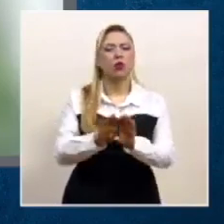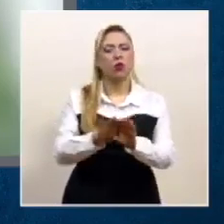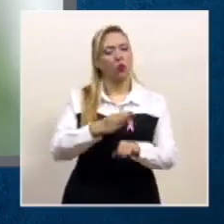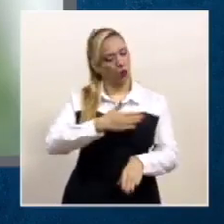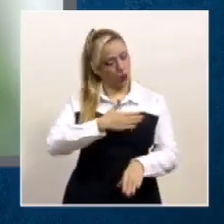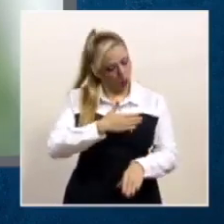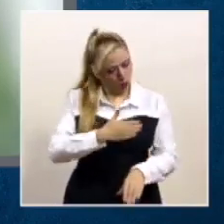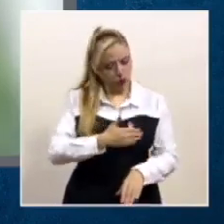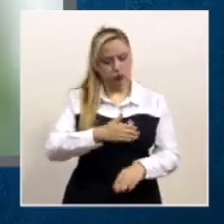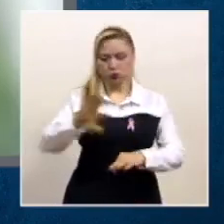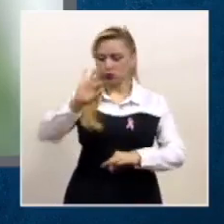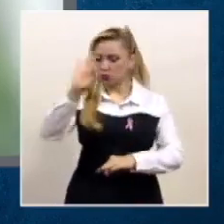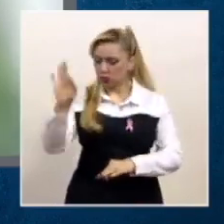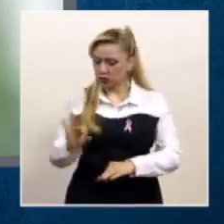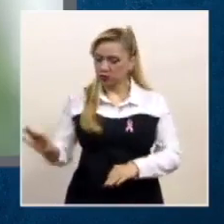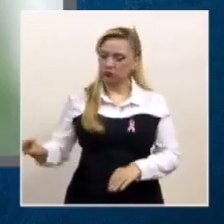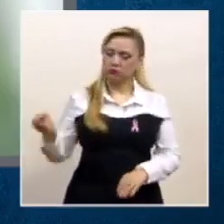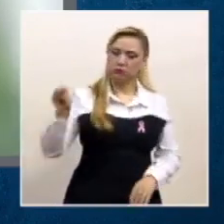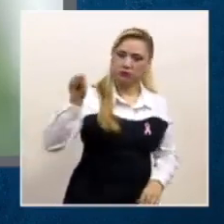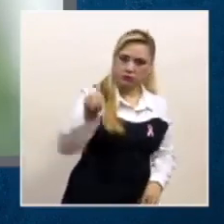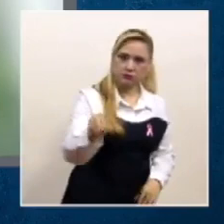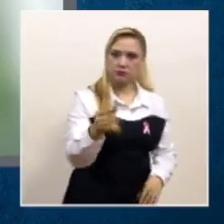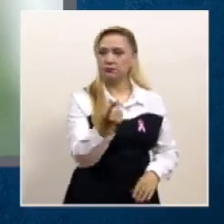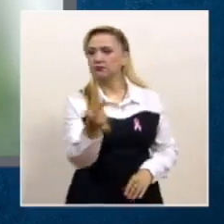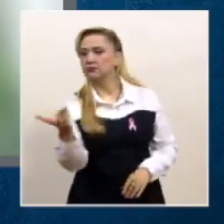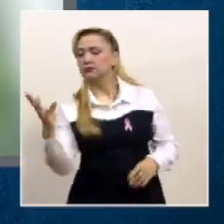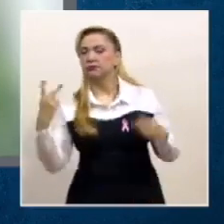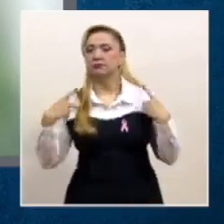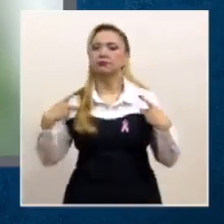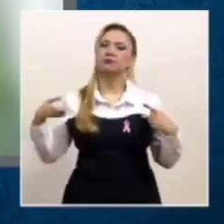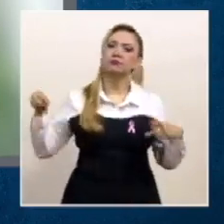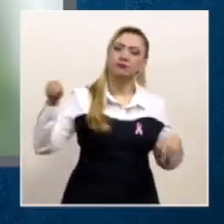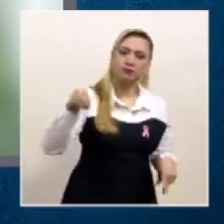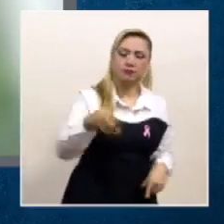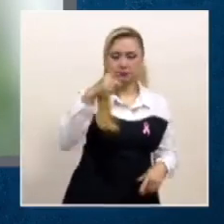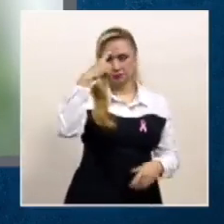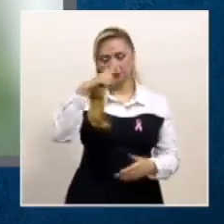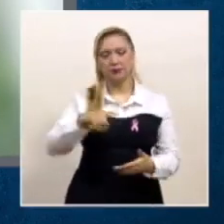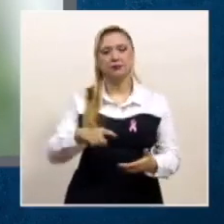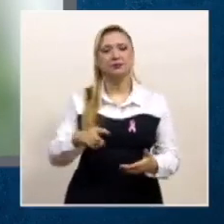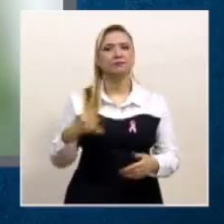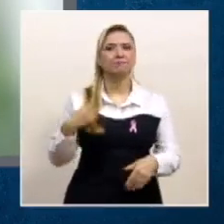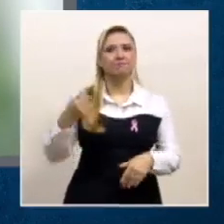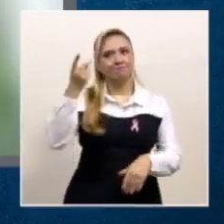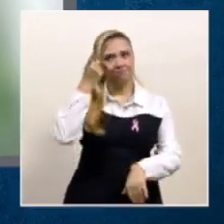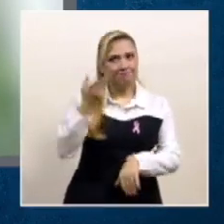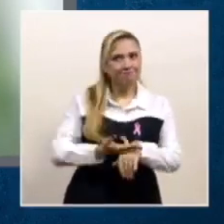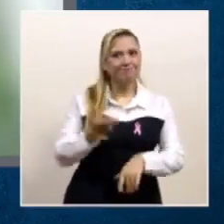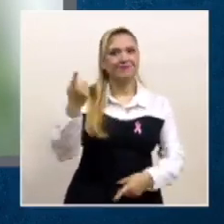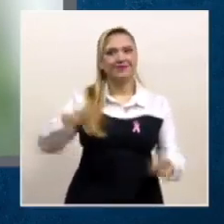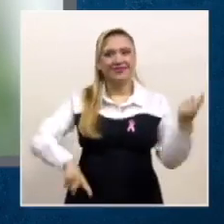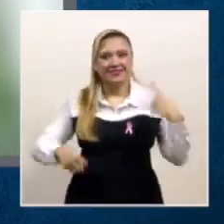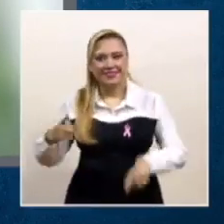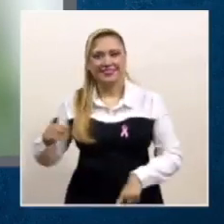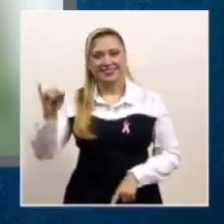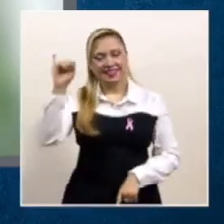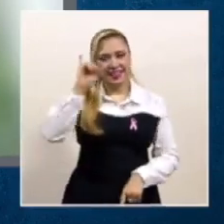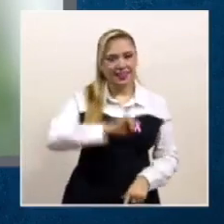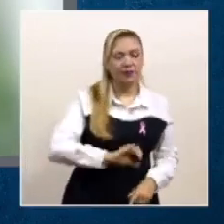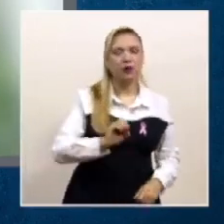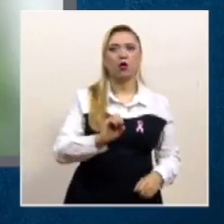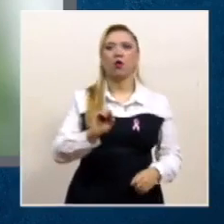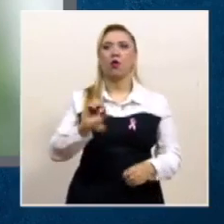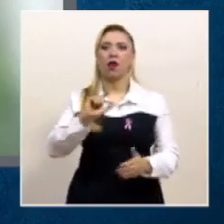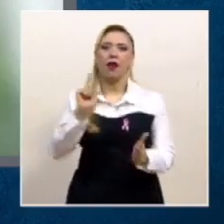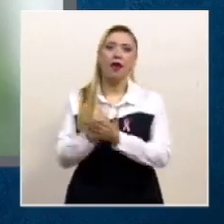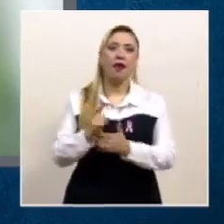diversos órganos de toma de decisiones. En el caso específico que me pregunta sobre el ámbito